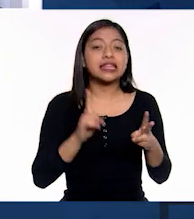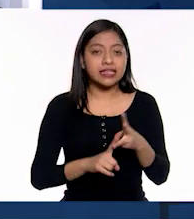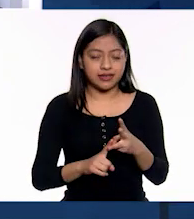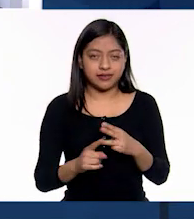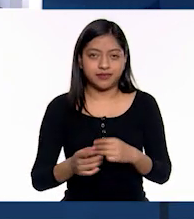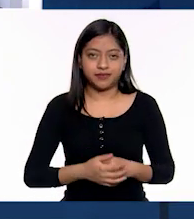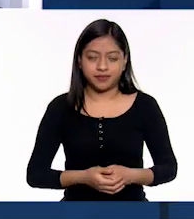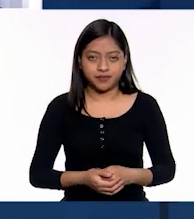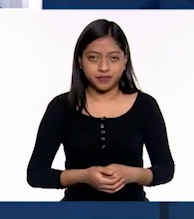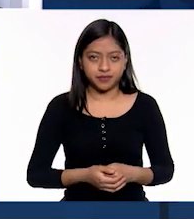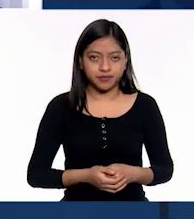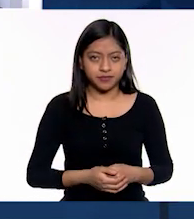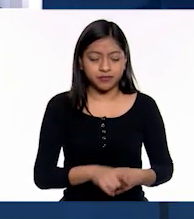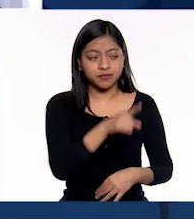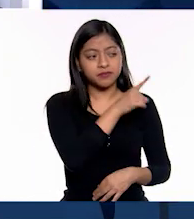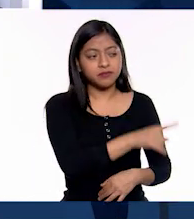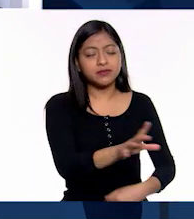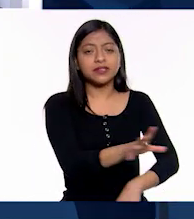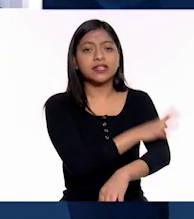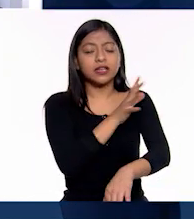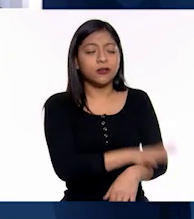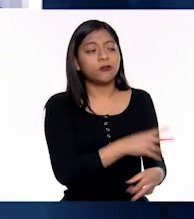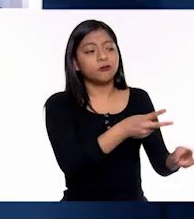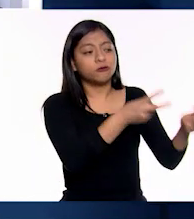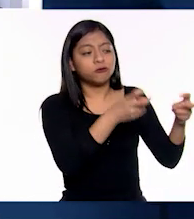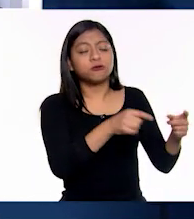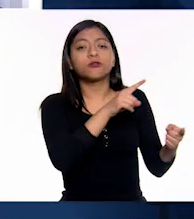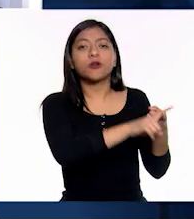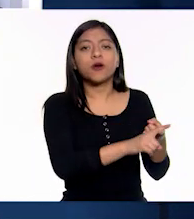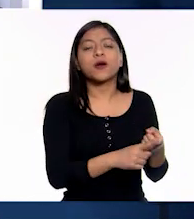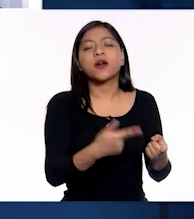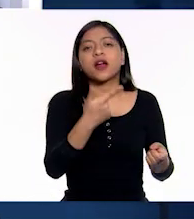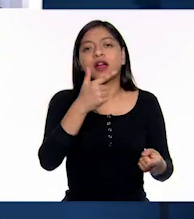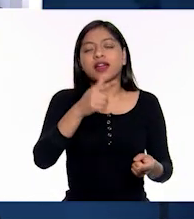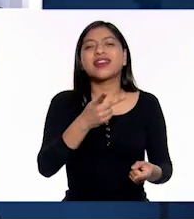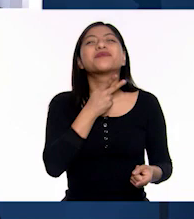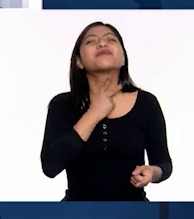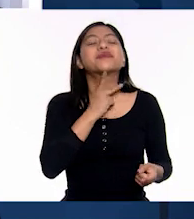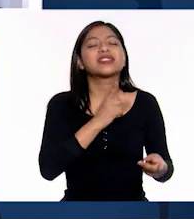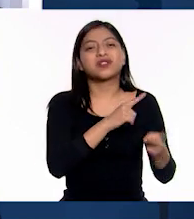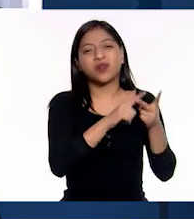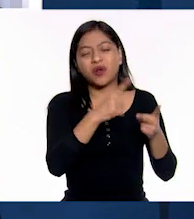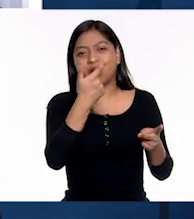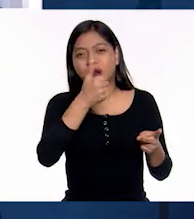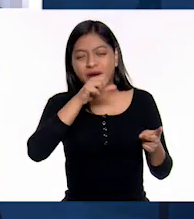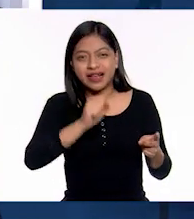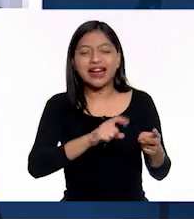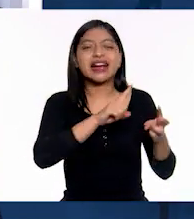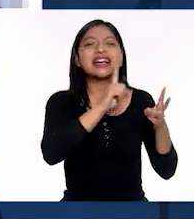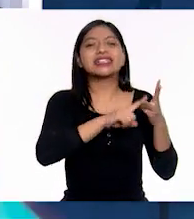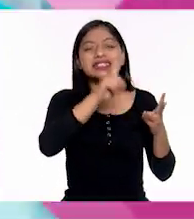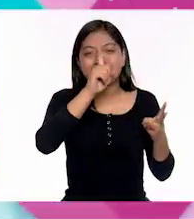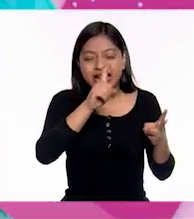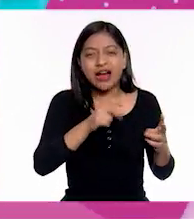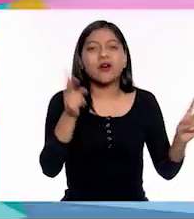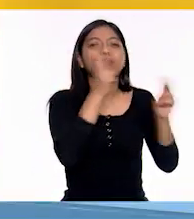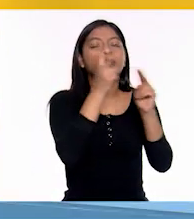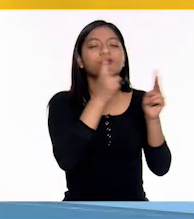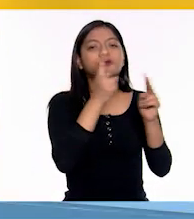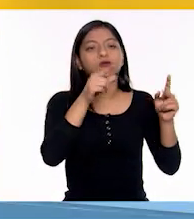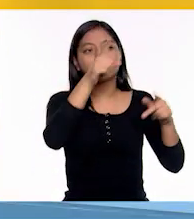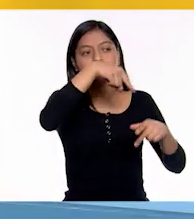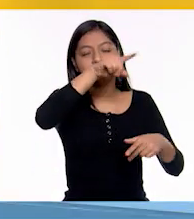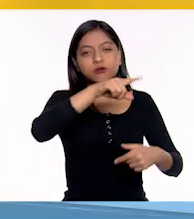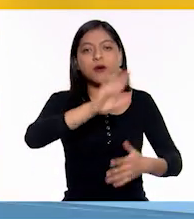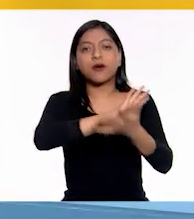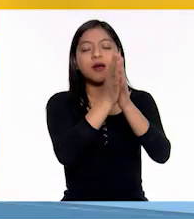puede obtener de fuentes muy diversas como combustibles fósiles, la luz solar, el viento, el agua, entre otros. Sí,